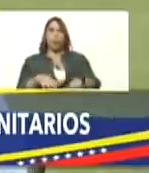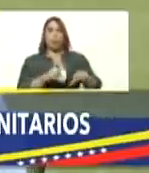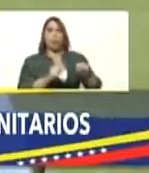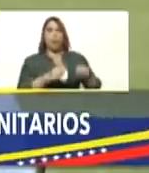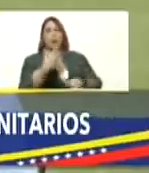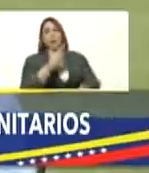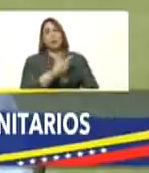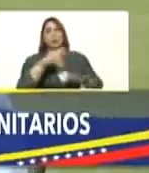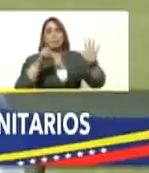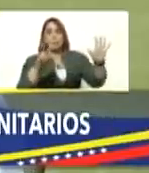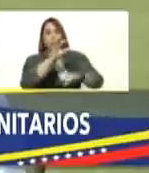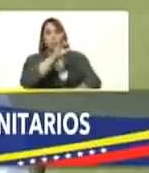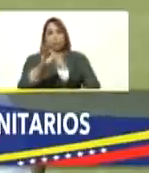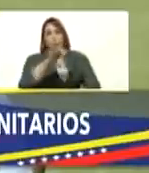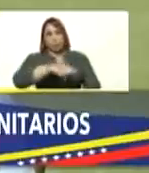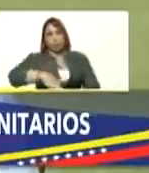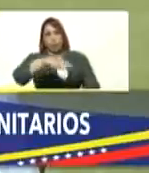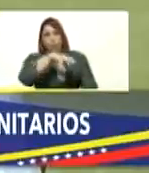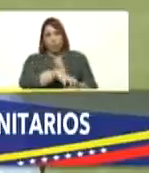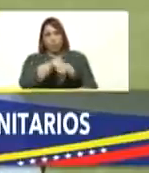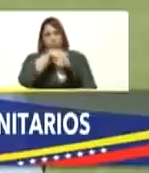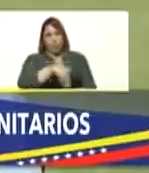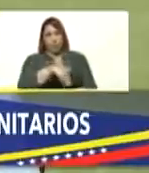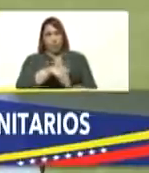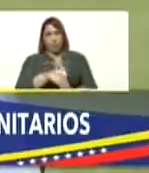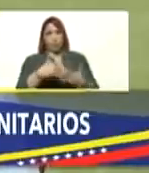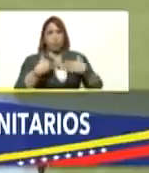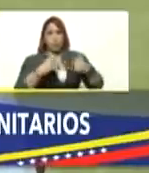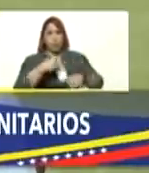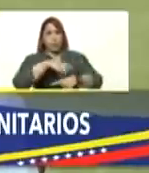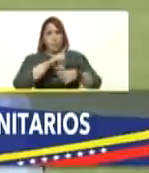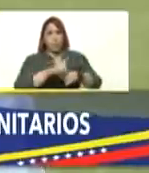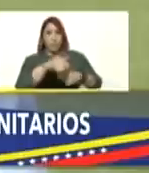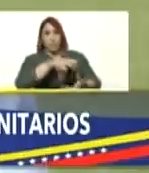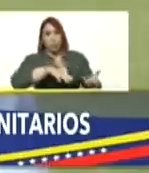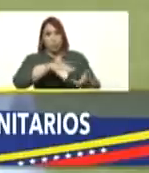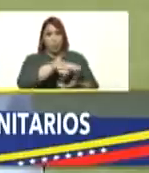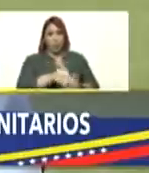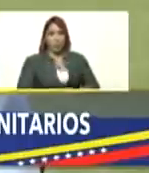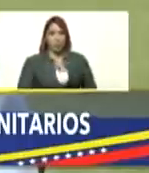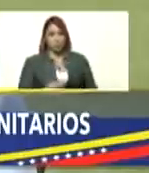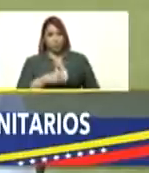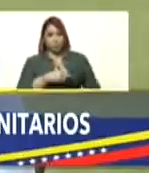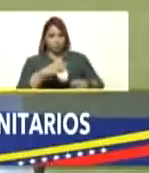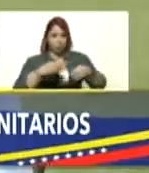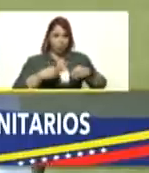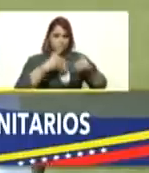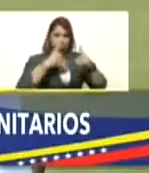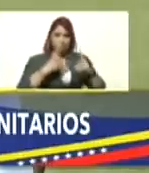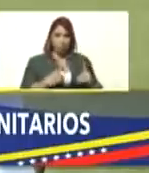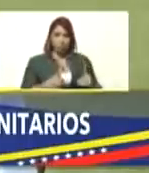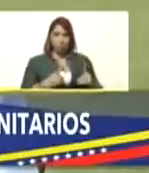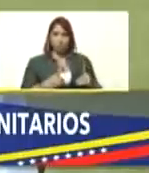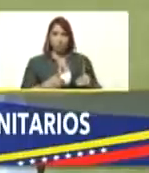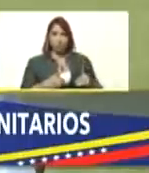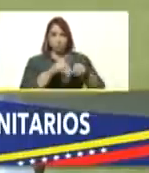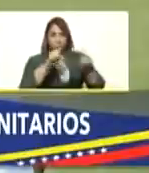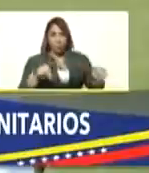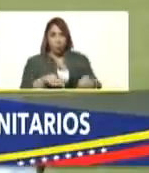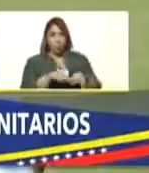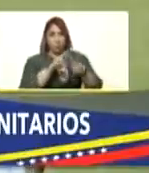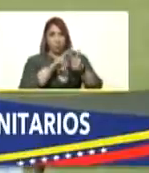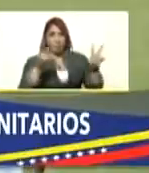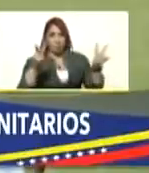37% del territorio. Siendo la seguridad el principal problema, en ese momento tomamos la decisión de que el cuadrante de